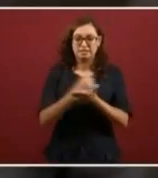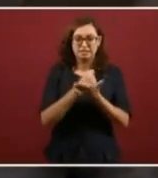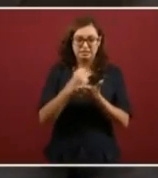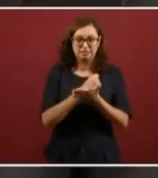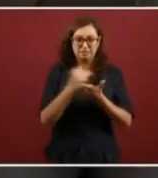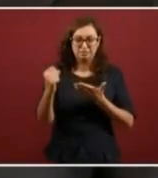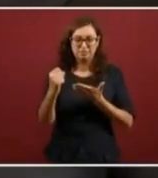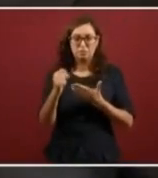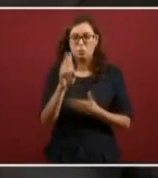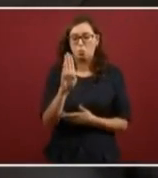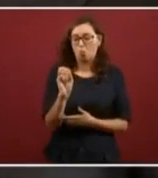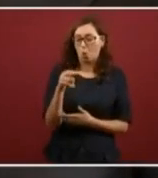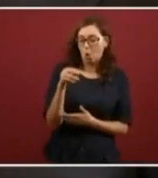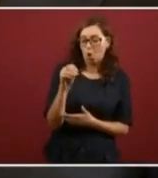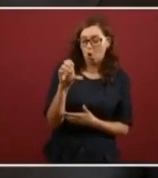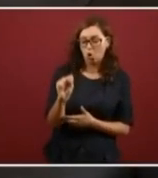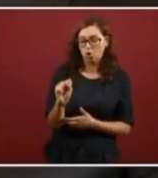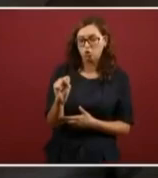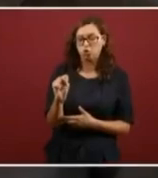lo que